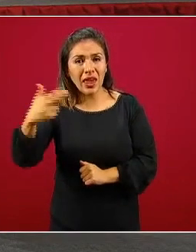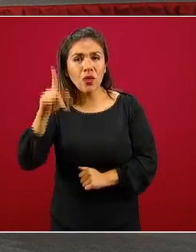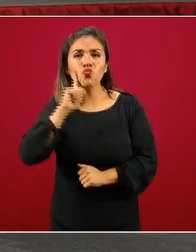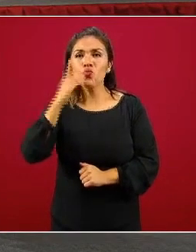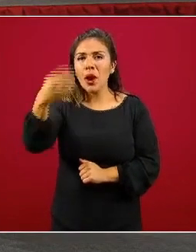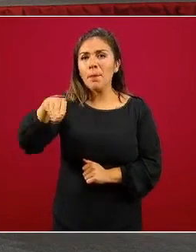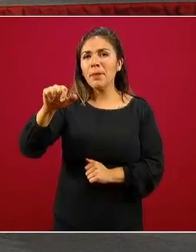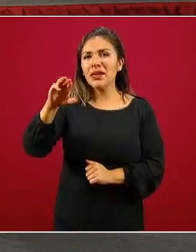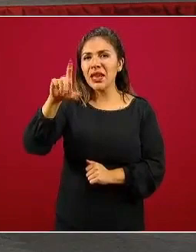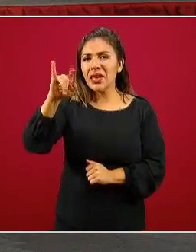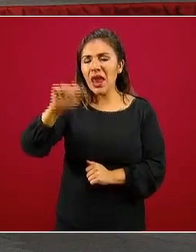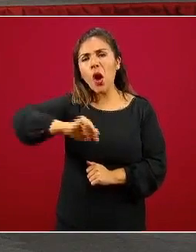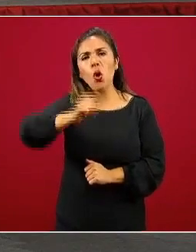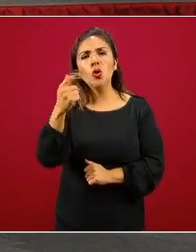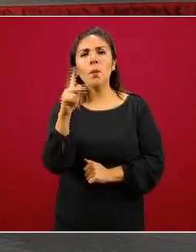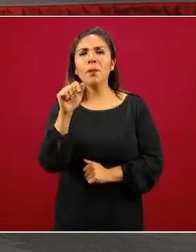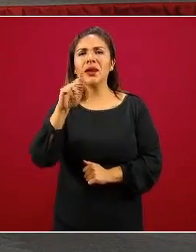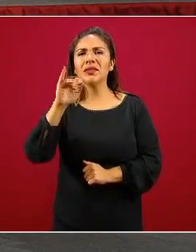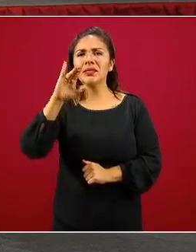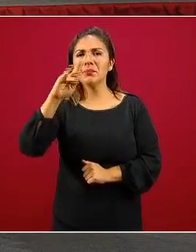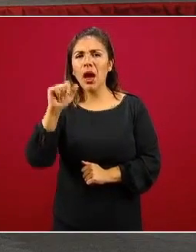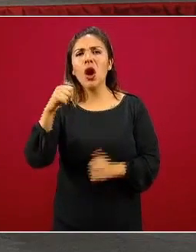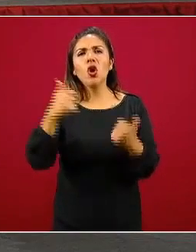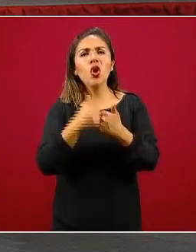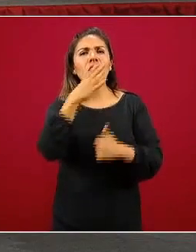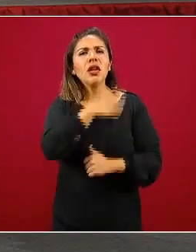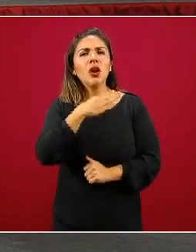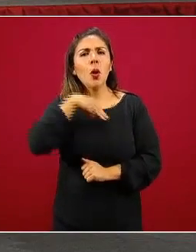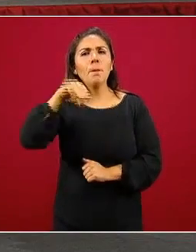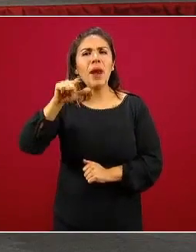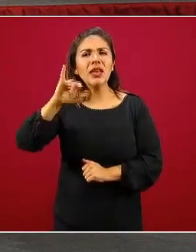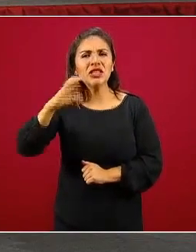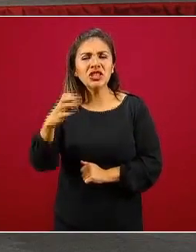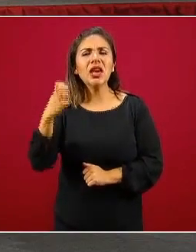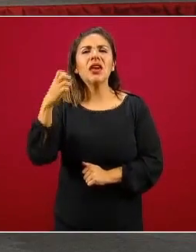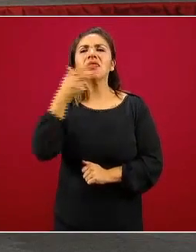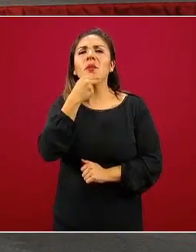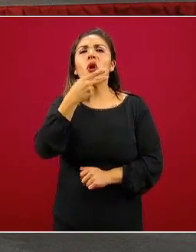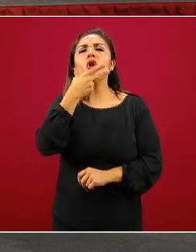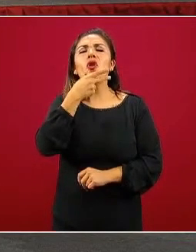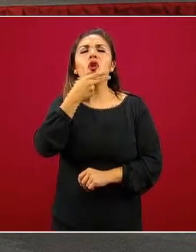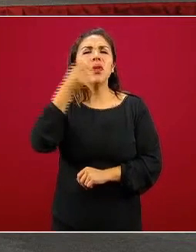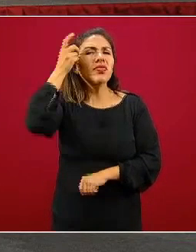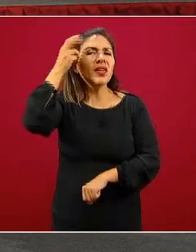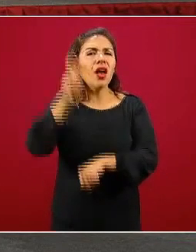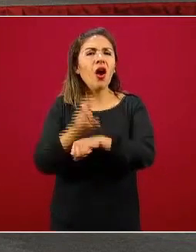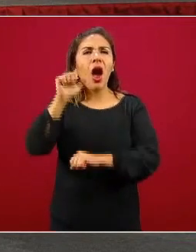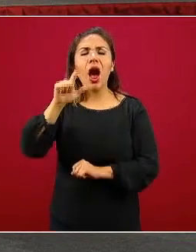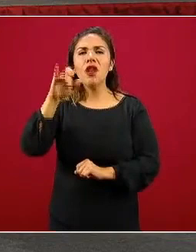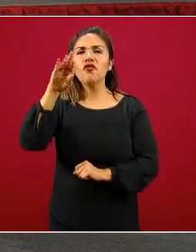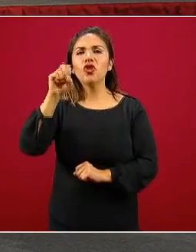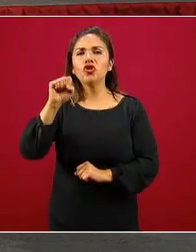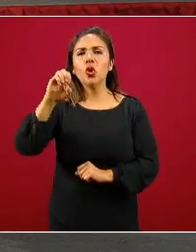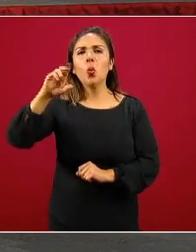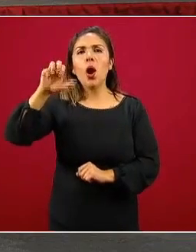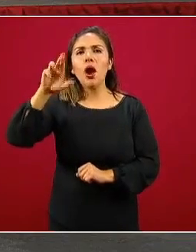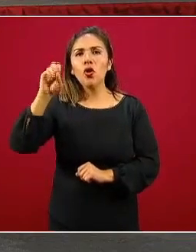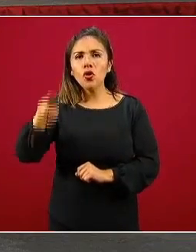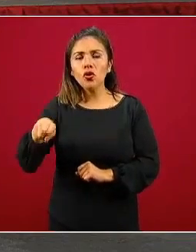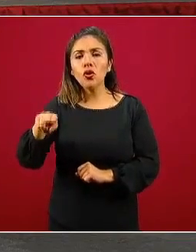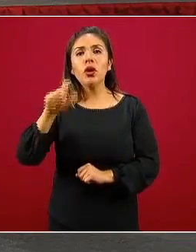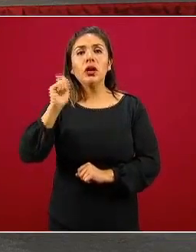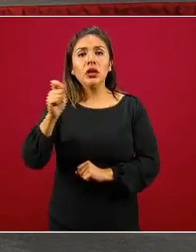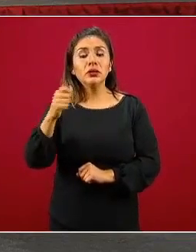con Participant, con los hijos de la Malinche, desde luego con Alfonso Cuarón y con todos quienes han hecho esta nueva campaña, que